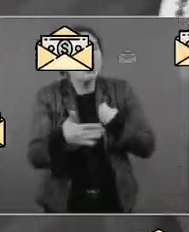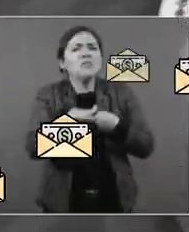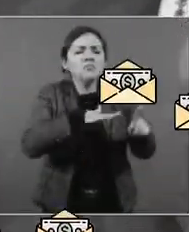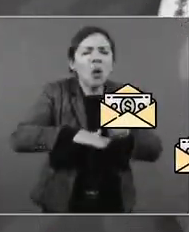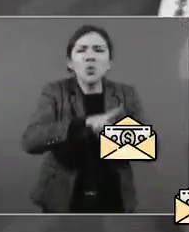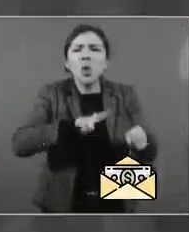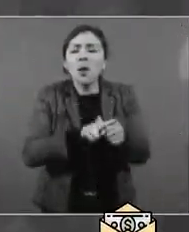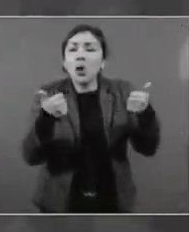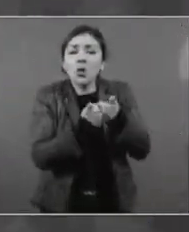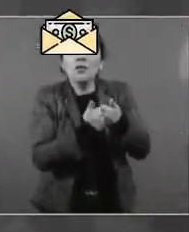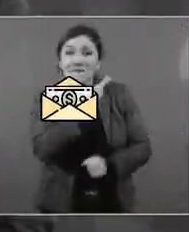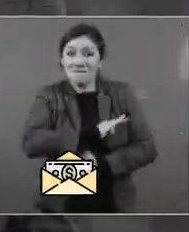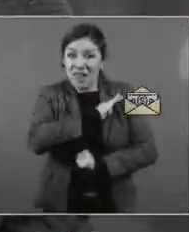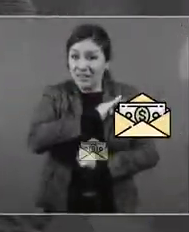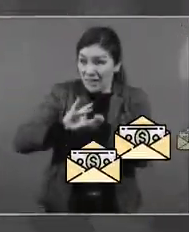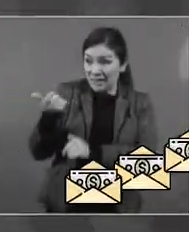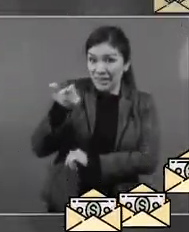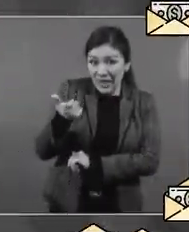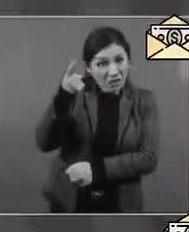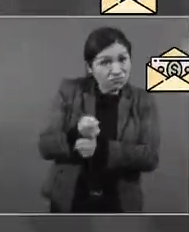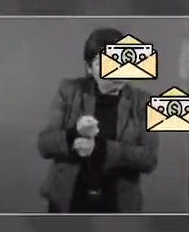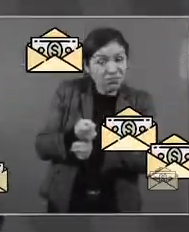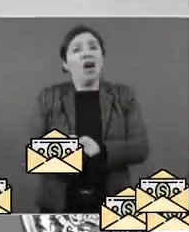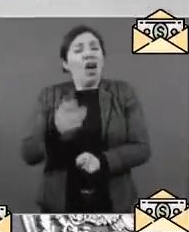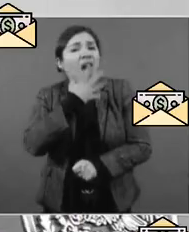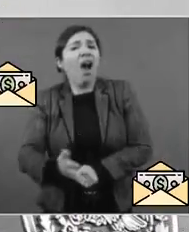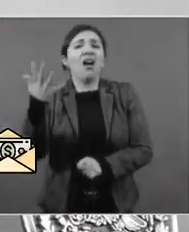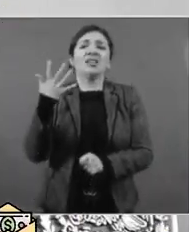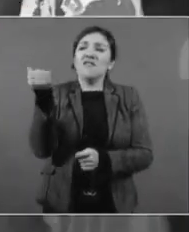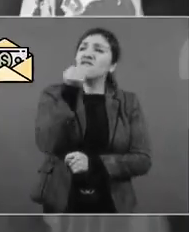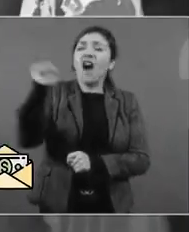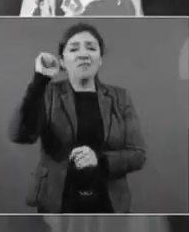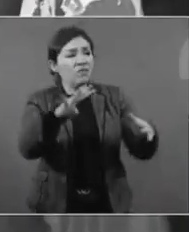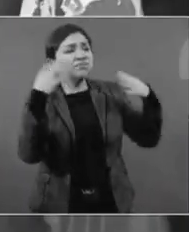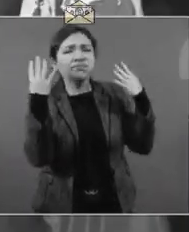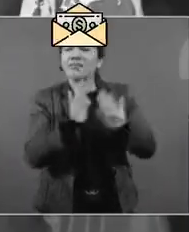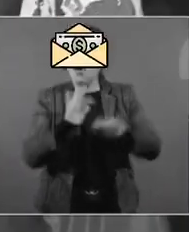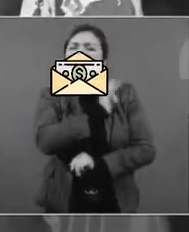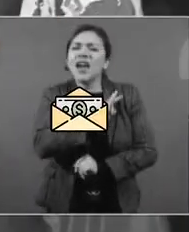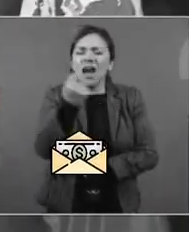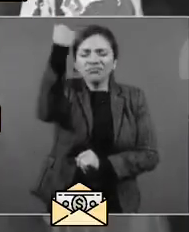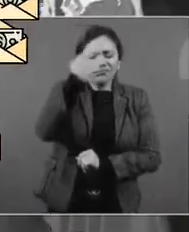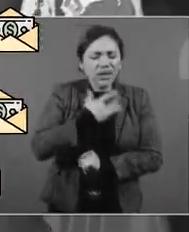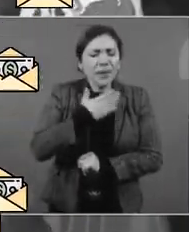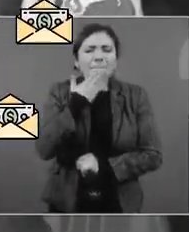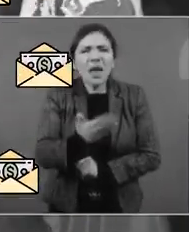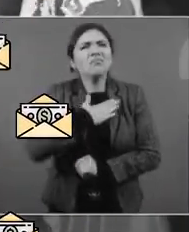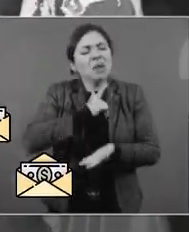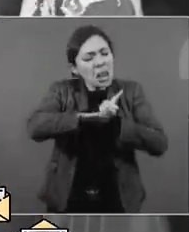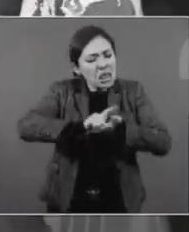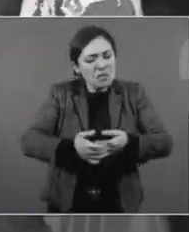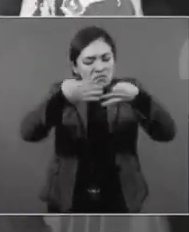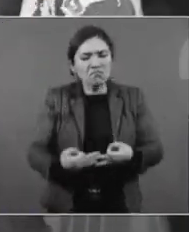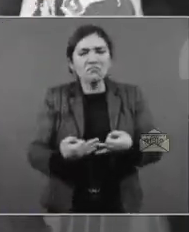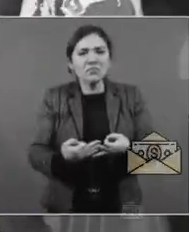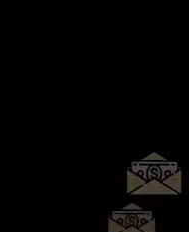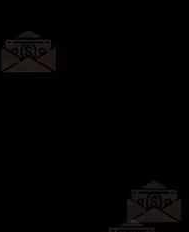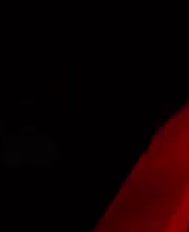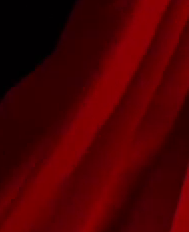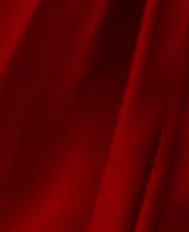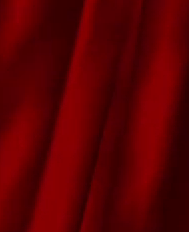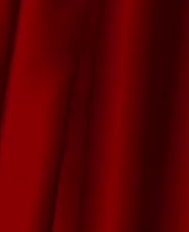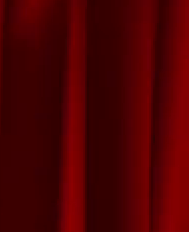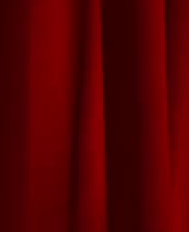que la felicidad no es el dinero no es lo material no son los títulos no es la fama la felicidad está bien con uno mismo estar bien con nuestra conciencia y estar bien con el